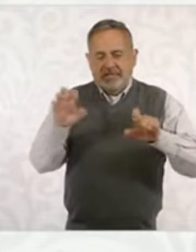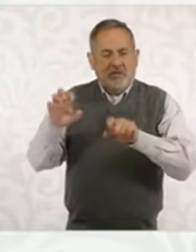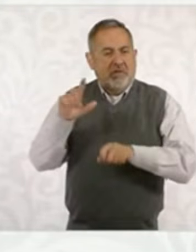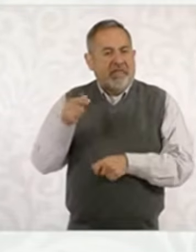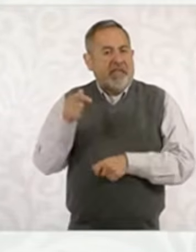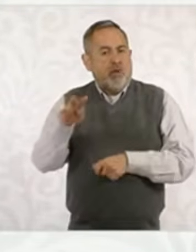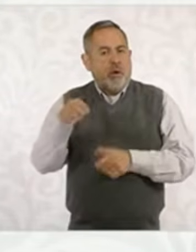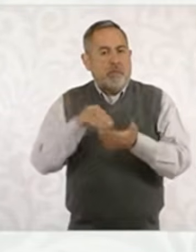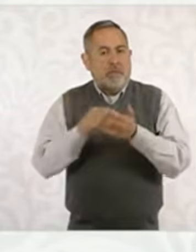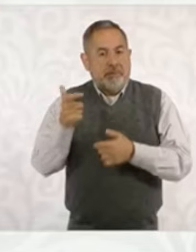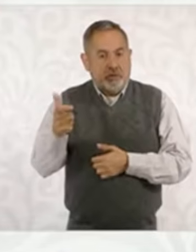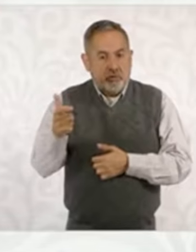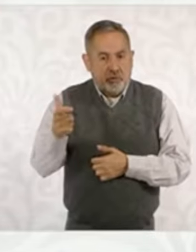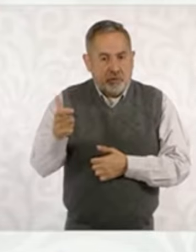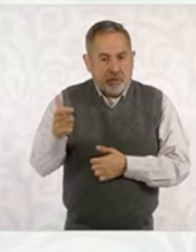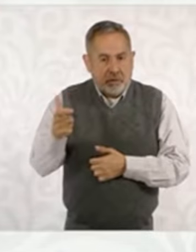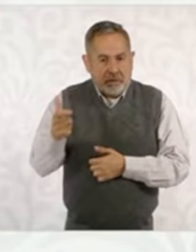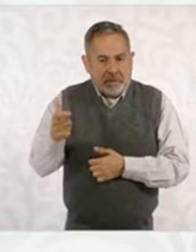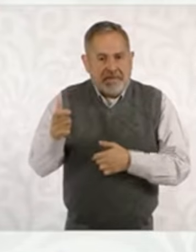779.000 pesos,